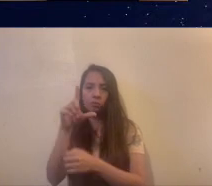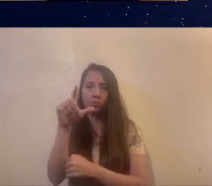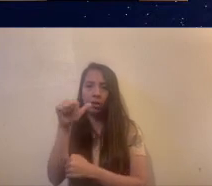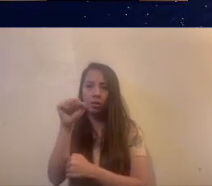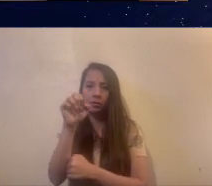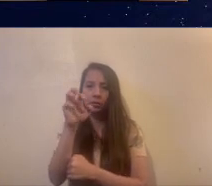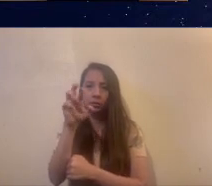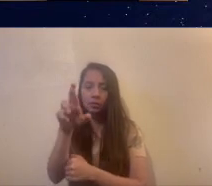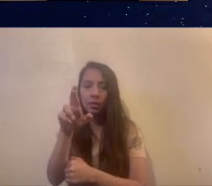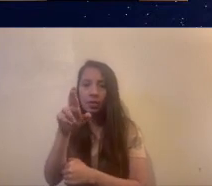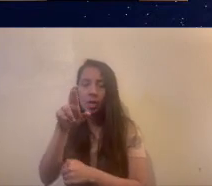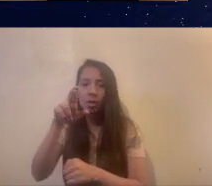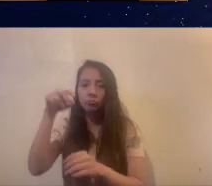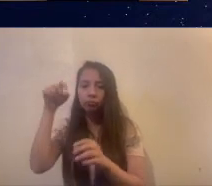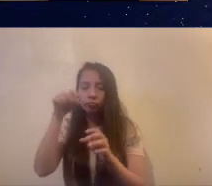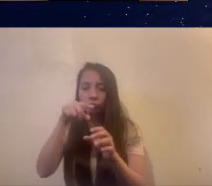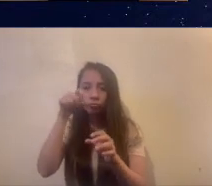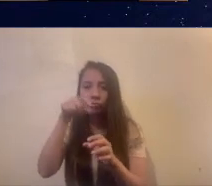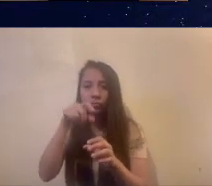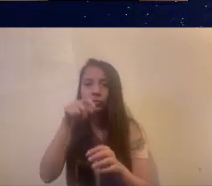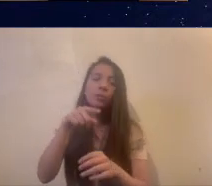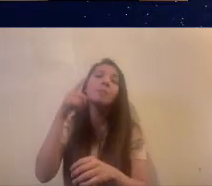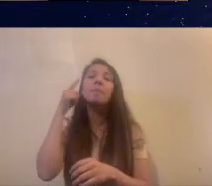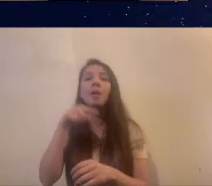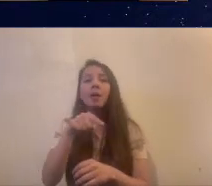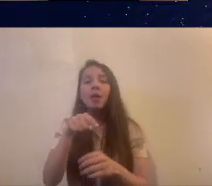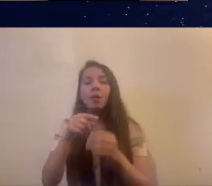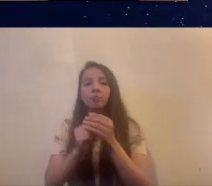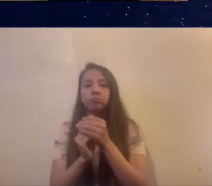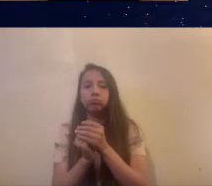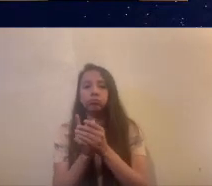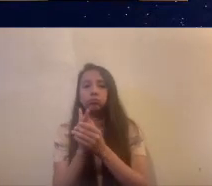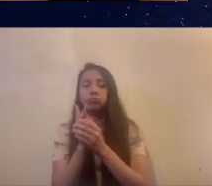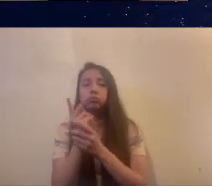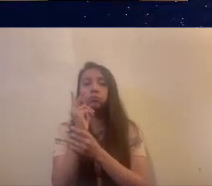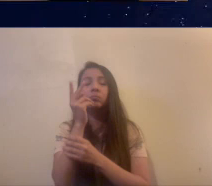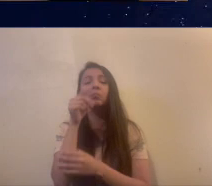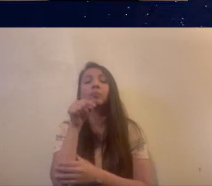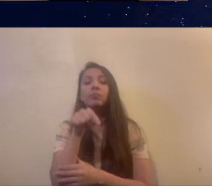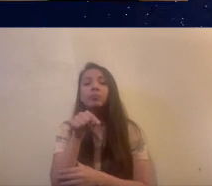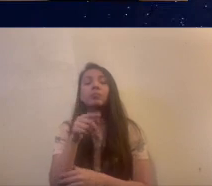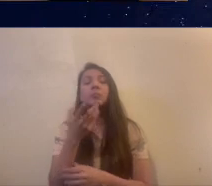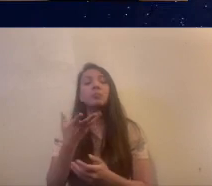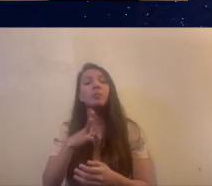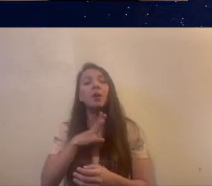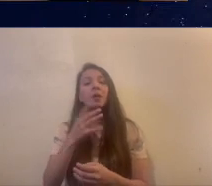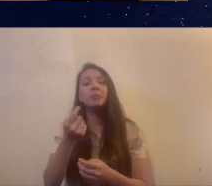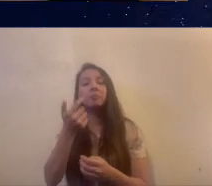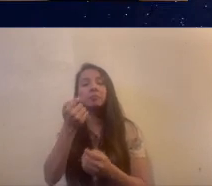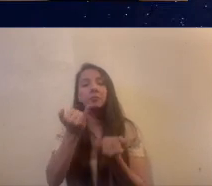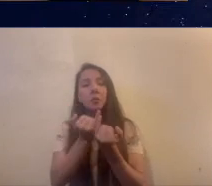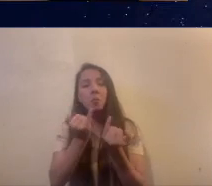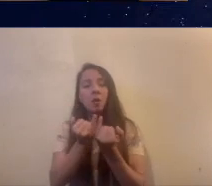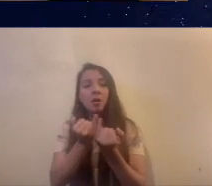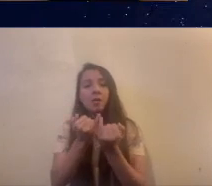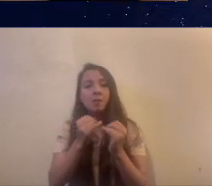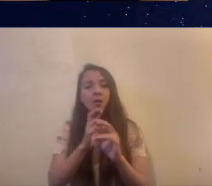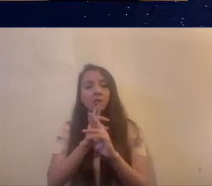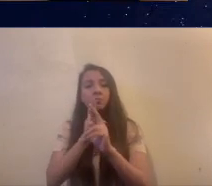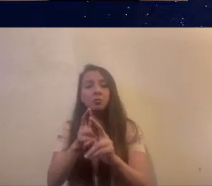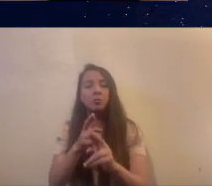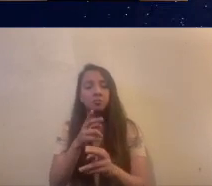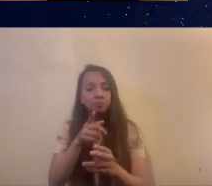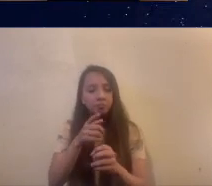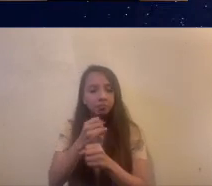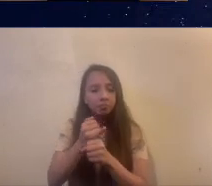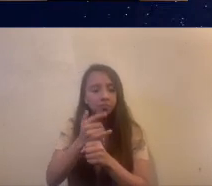¿sí?, para acelerar la activación y la germinación de las semillas, en el cual han obtenido resultados similares.